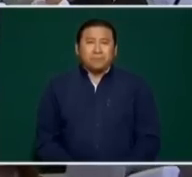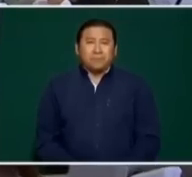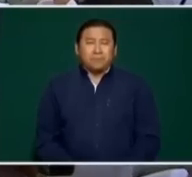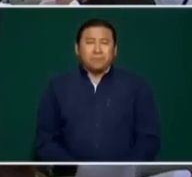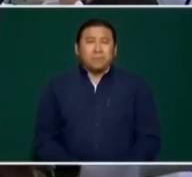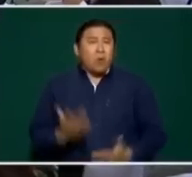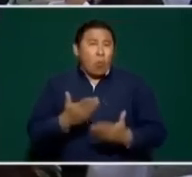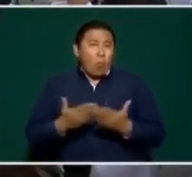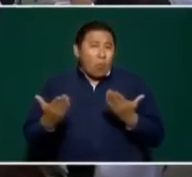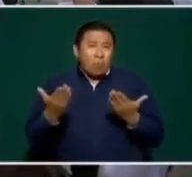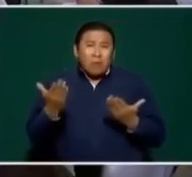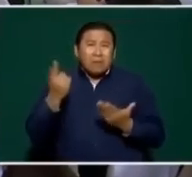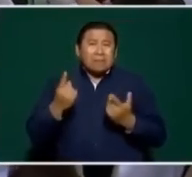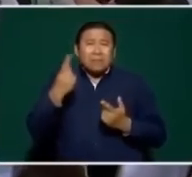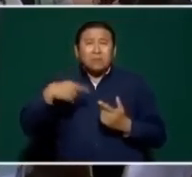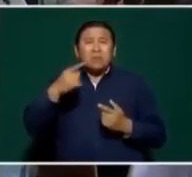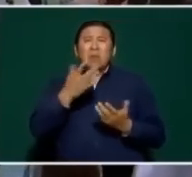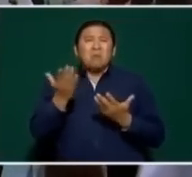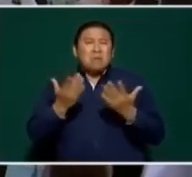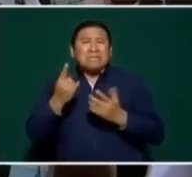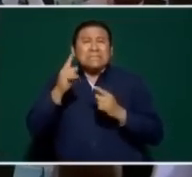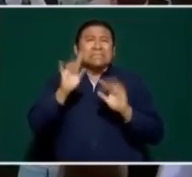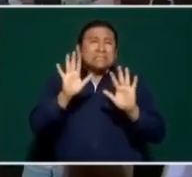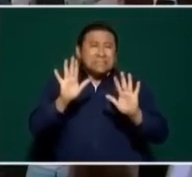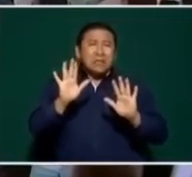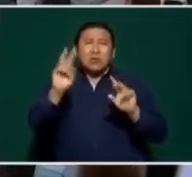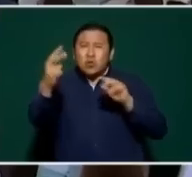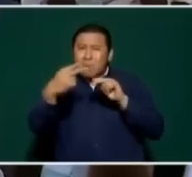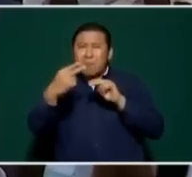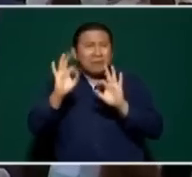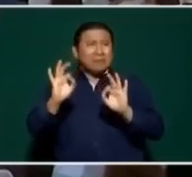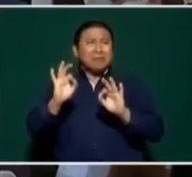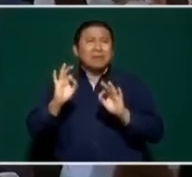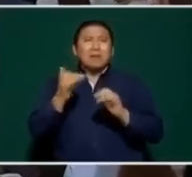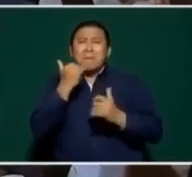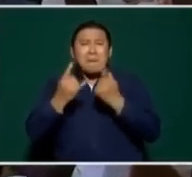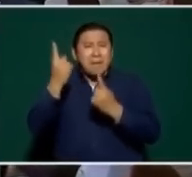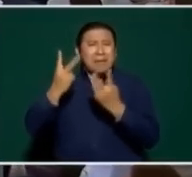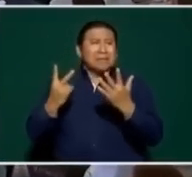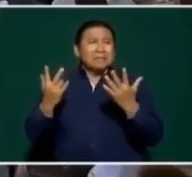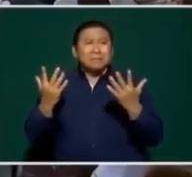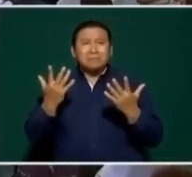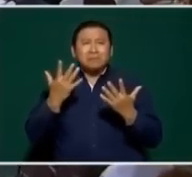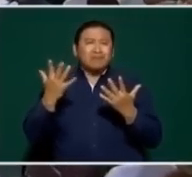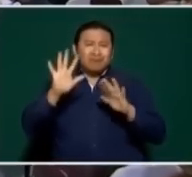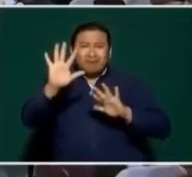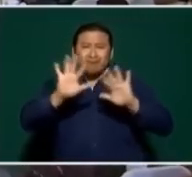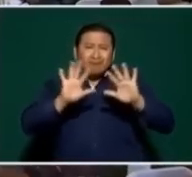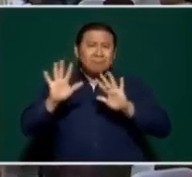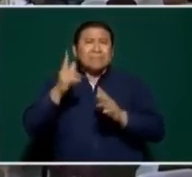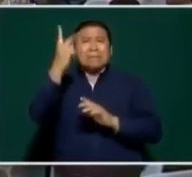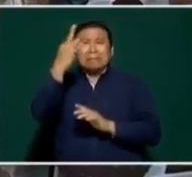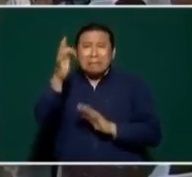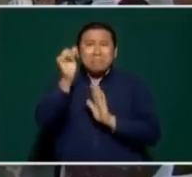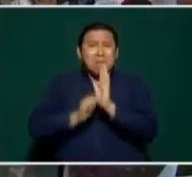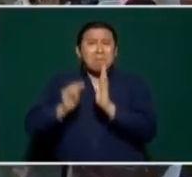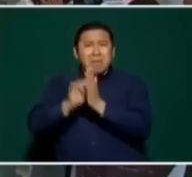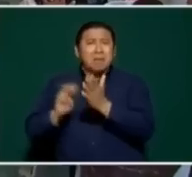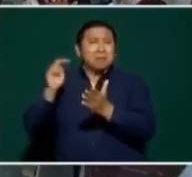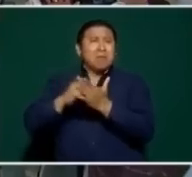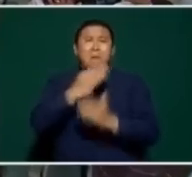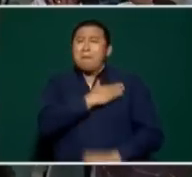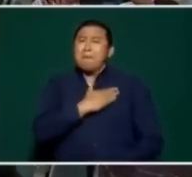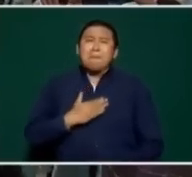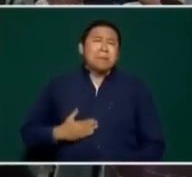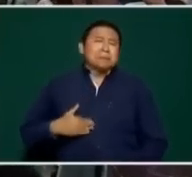Una más. Nos vamos a seguir viendo. Señor presidente, algo rapidísimo. Yo voy a venir cada 3 meses. Señor